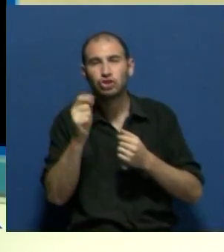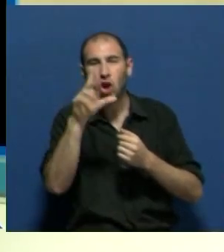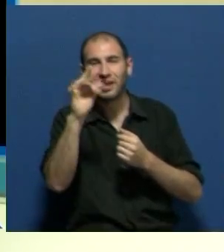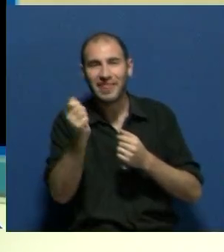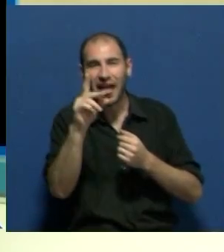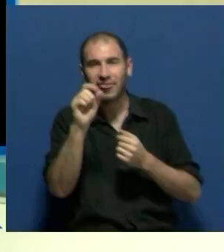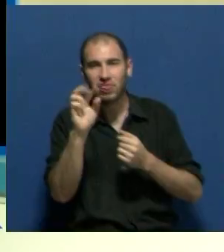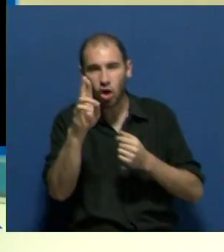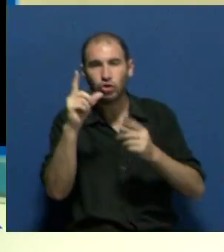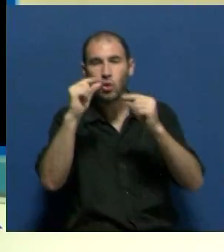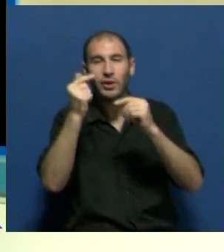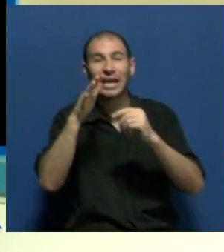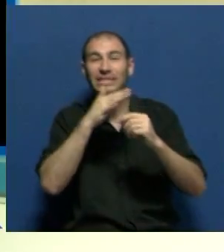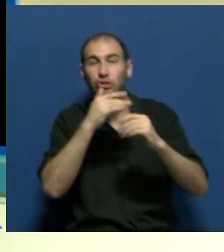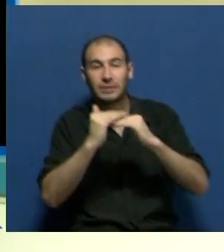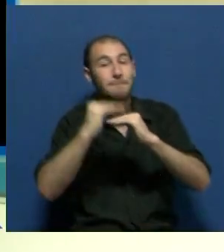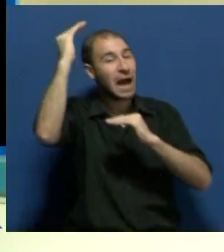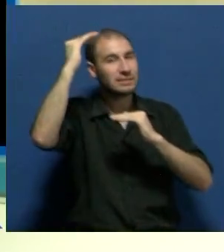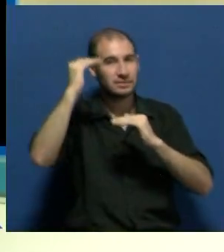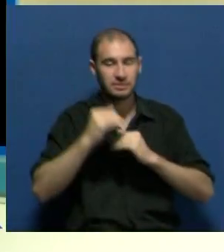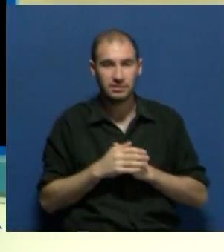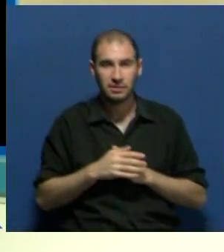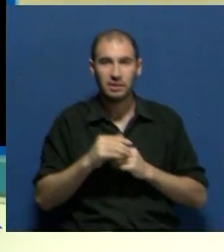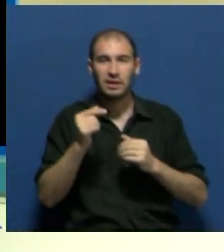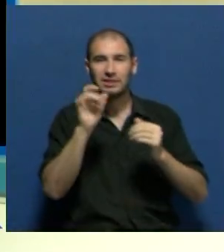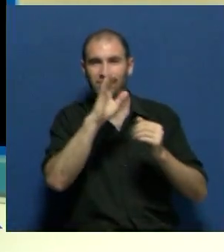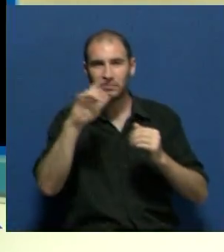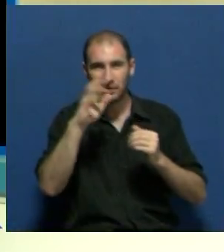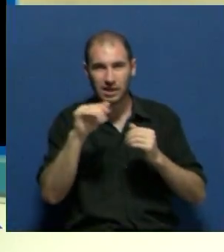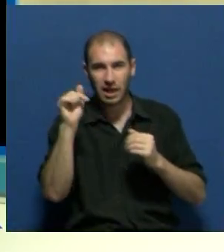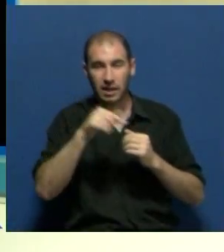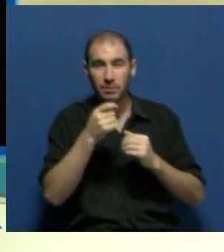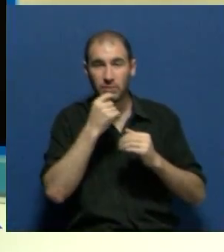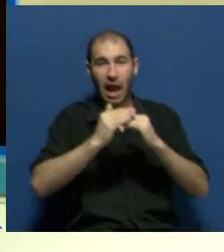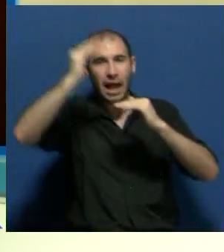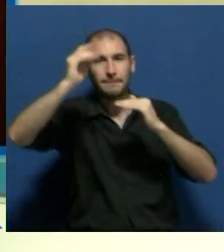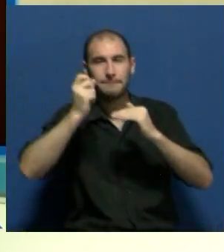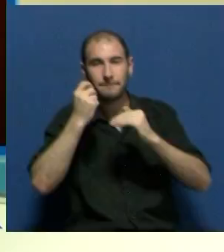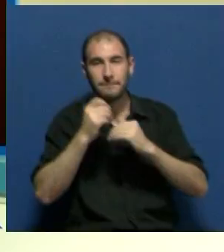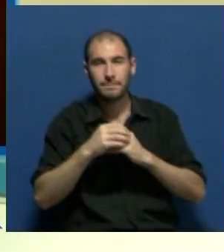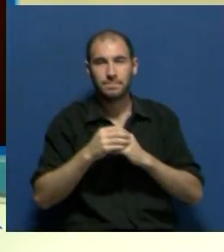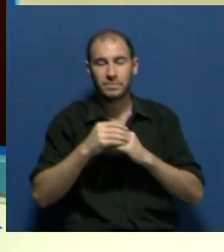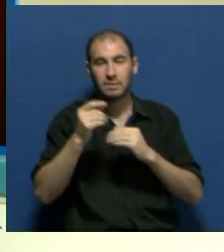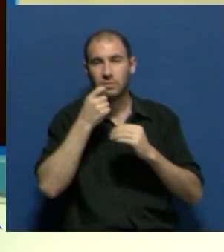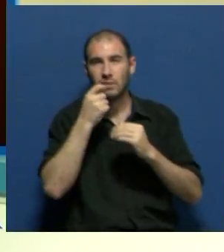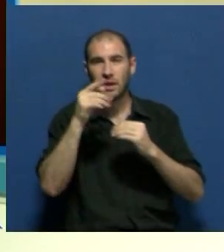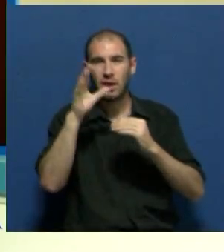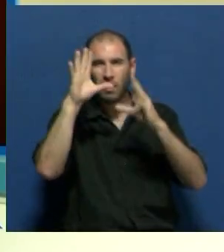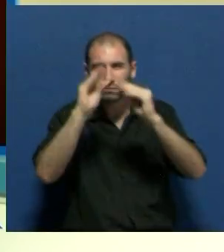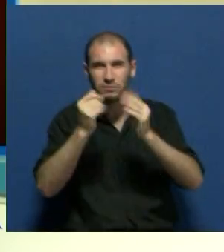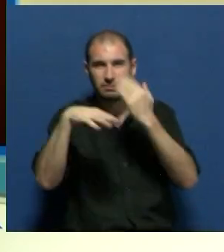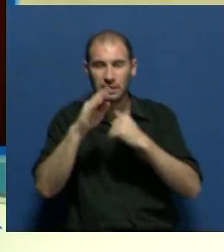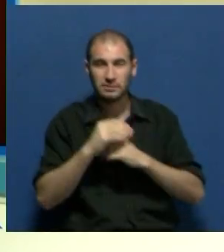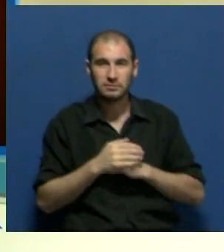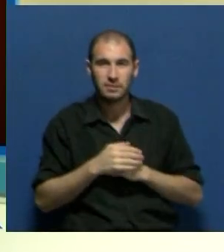número 14. Hay una especie de siglas en las cuales cuanto más alto, más opaco es.